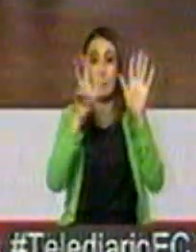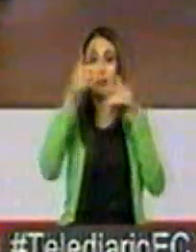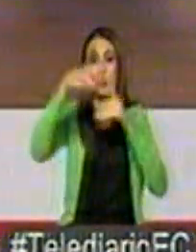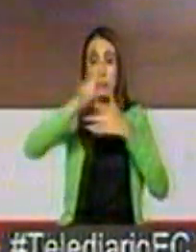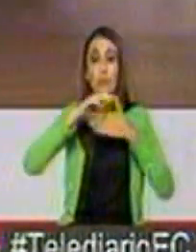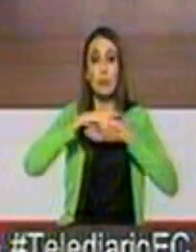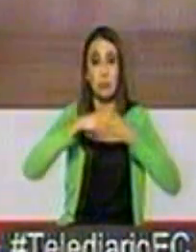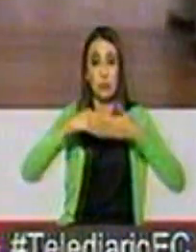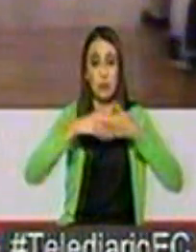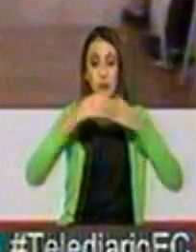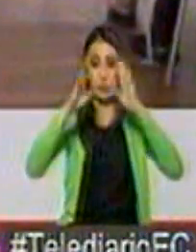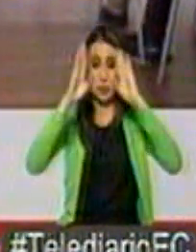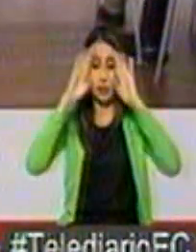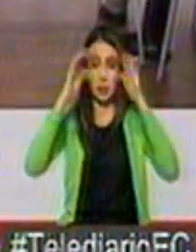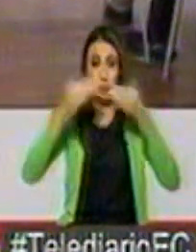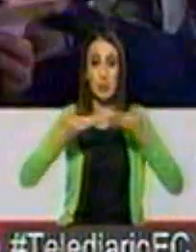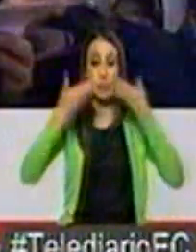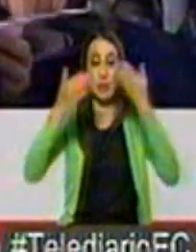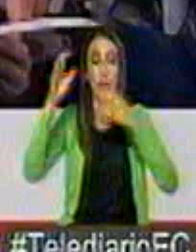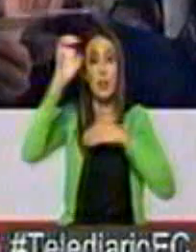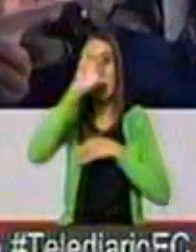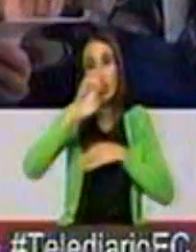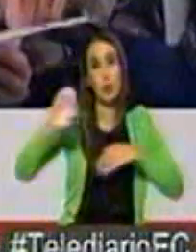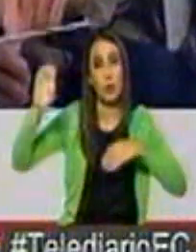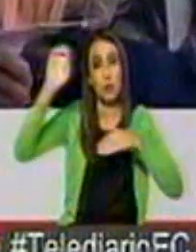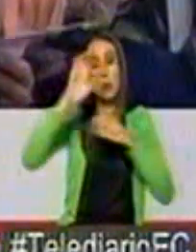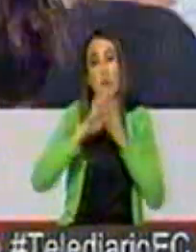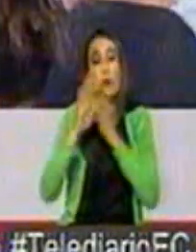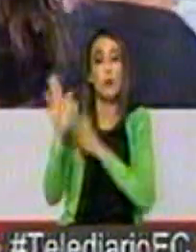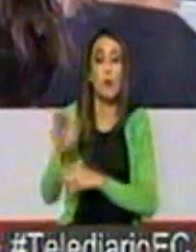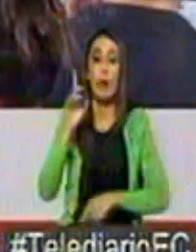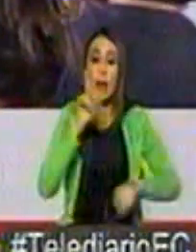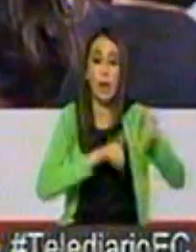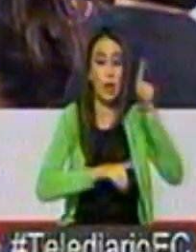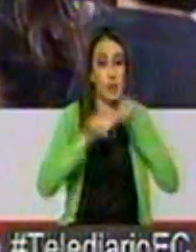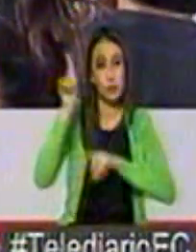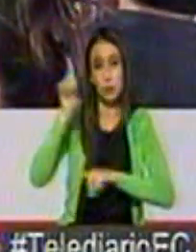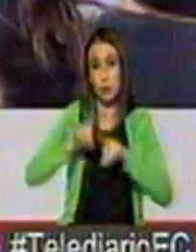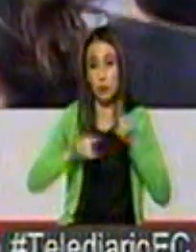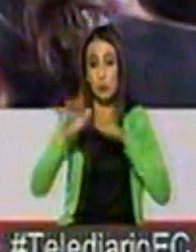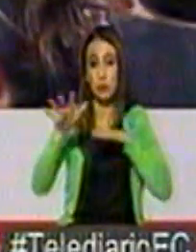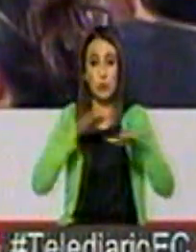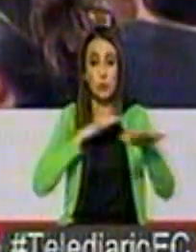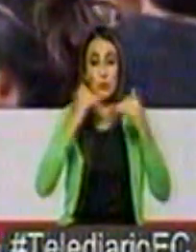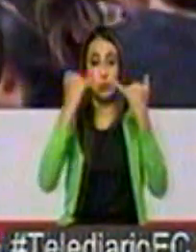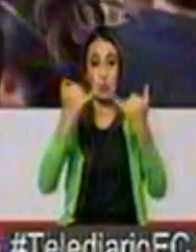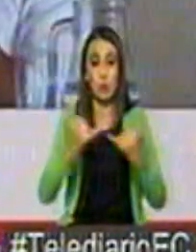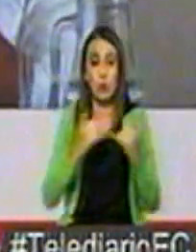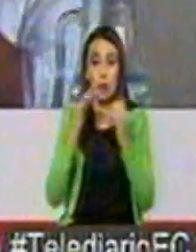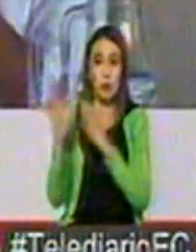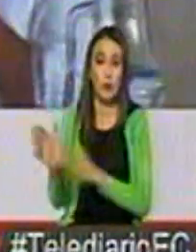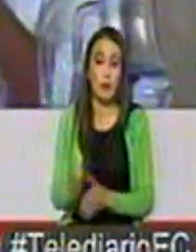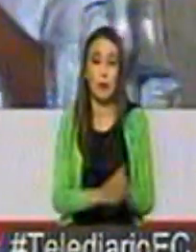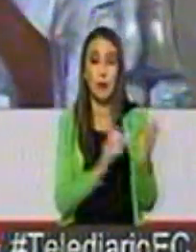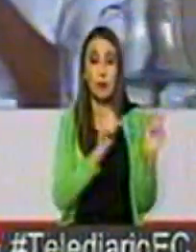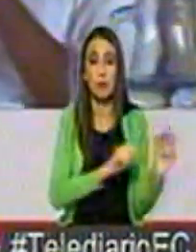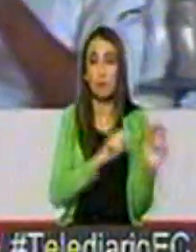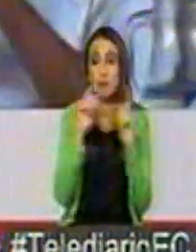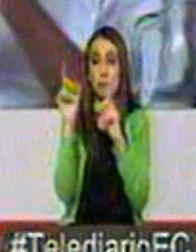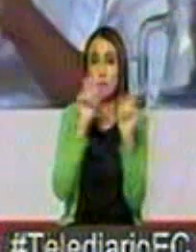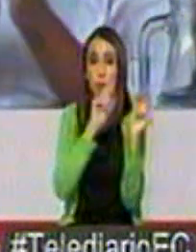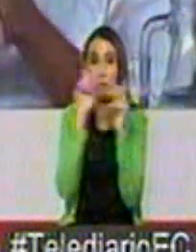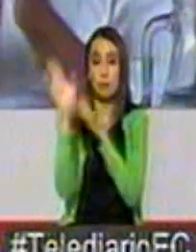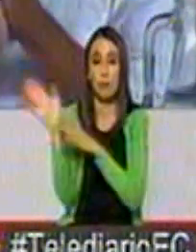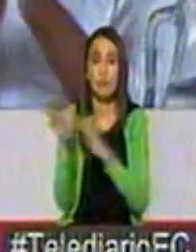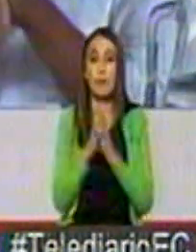destinar a la unión europea para impulsar este programa que tendrá varios ejes de acción que permitirán afrontar la crisis migratoria proveniente de venezuela